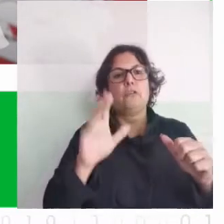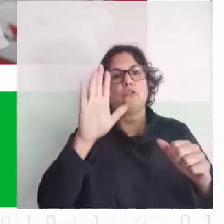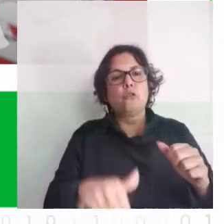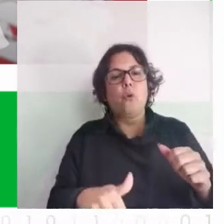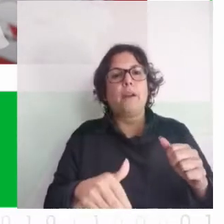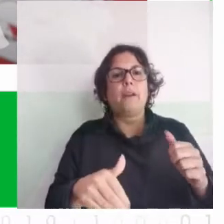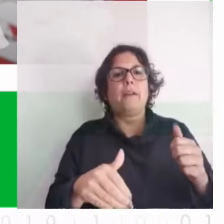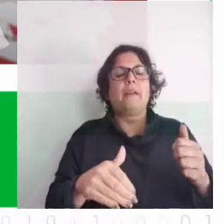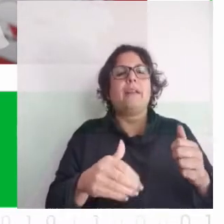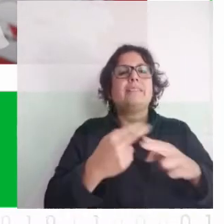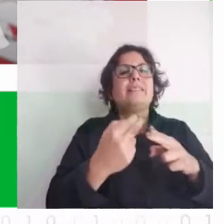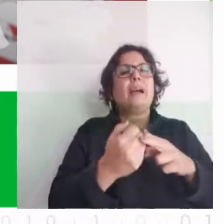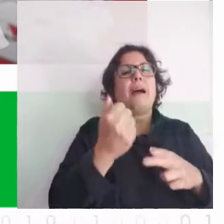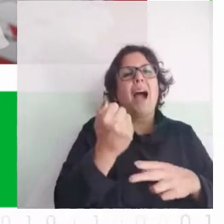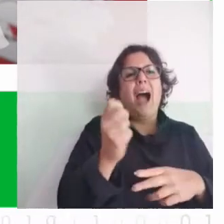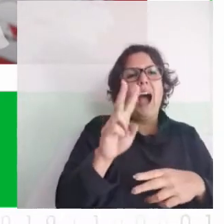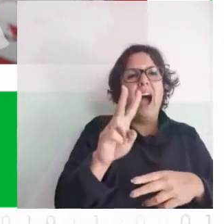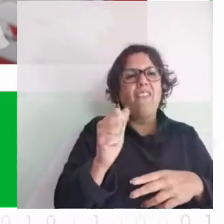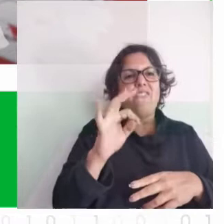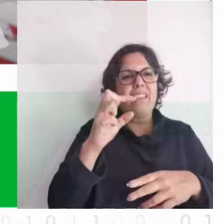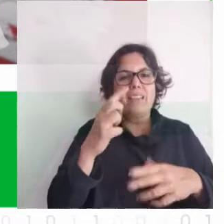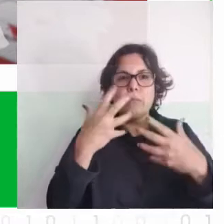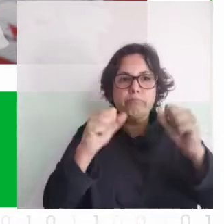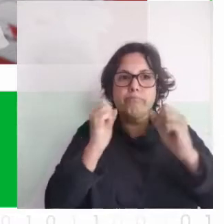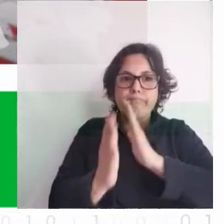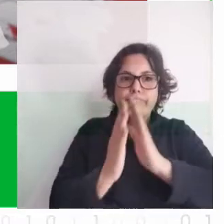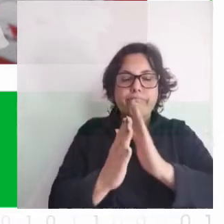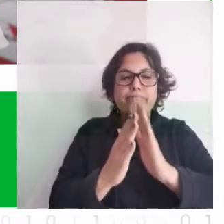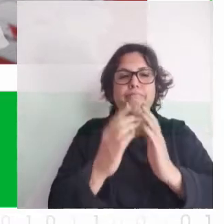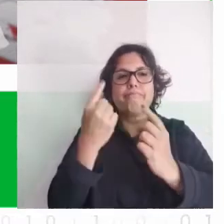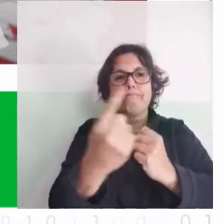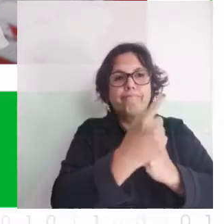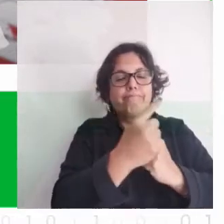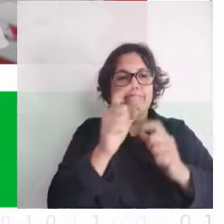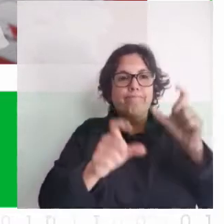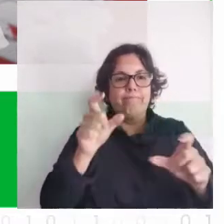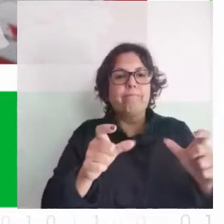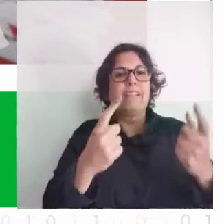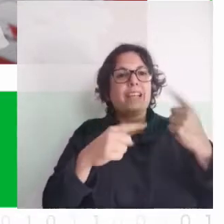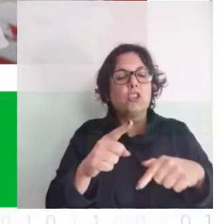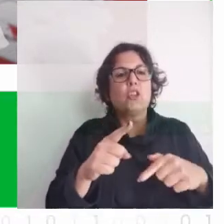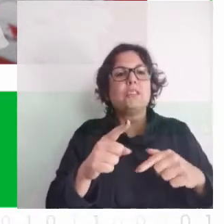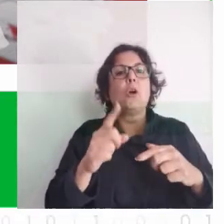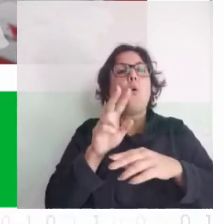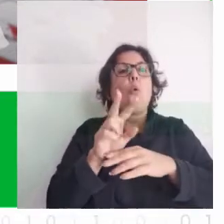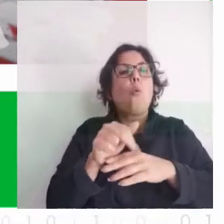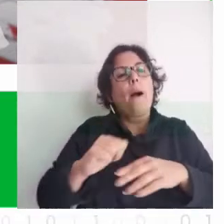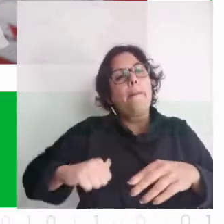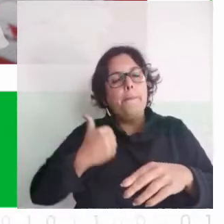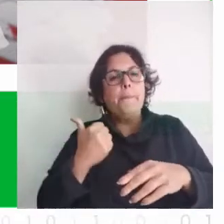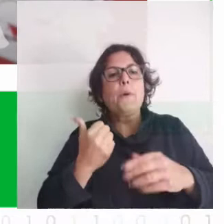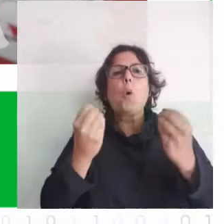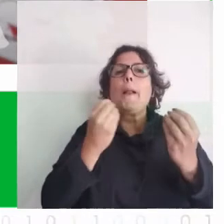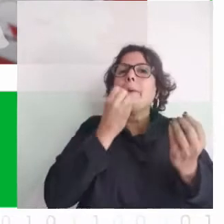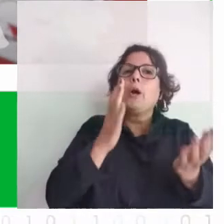avatares para encontrar tratamientos para pacientes específicos. Entonces, los avatares se usan para probar cuál es el mejor